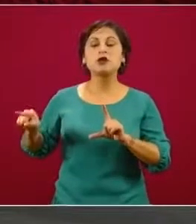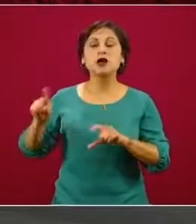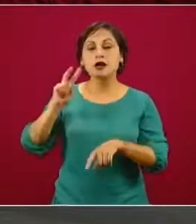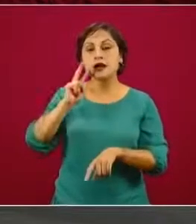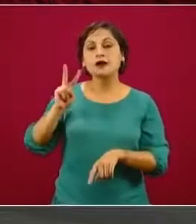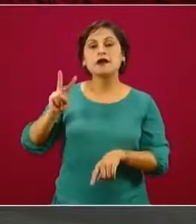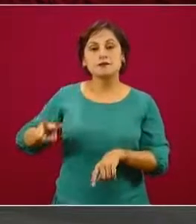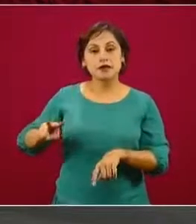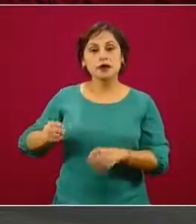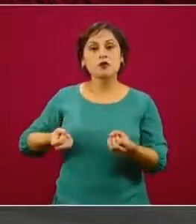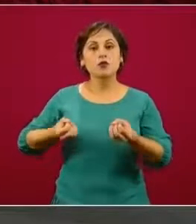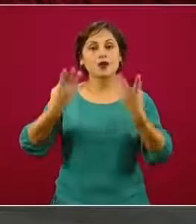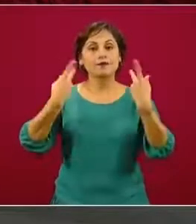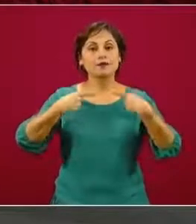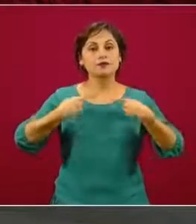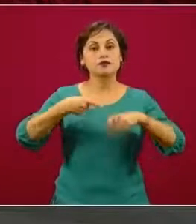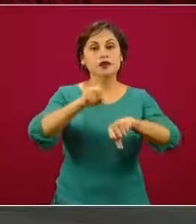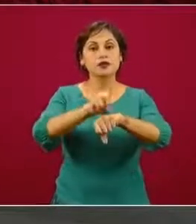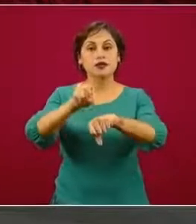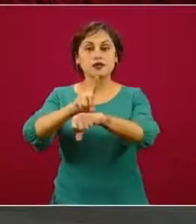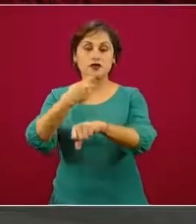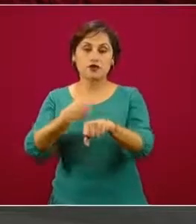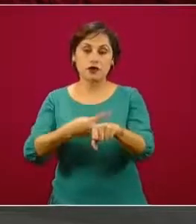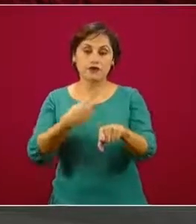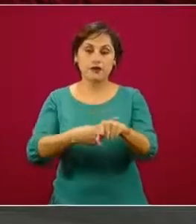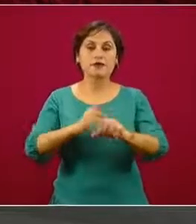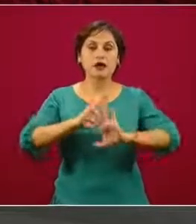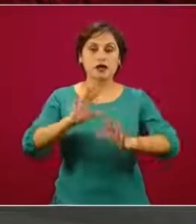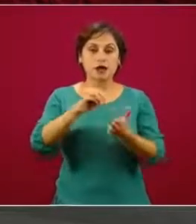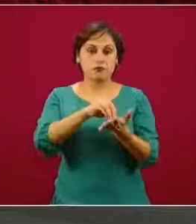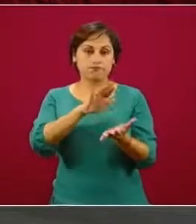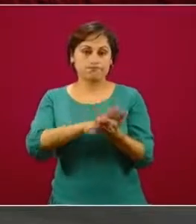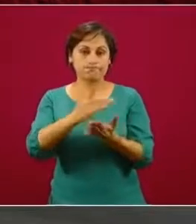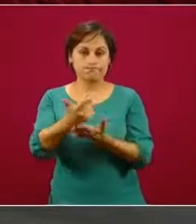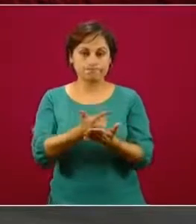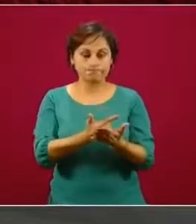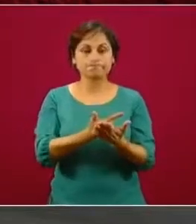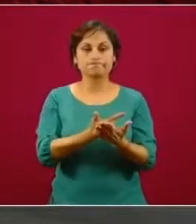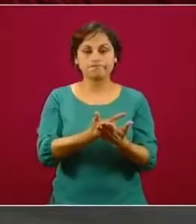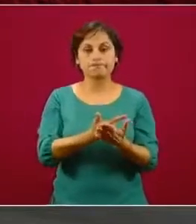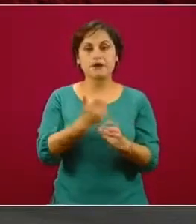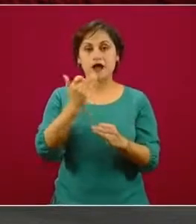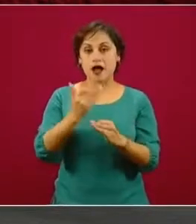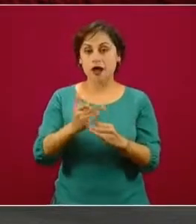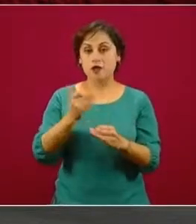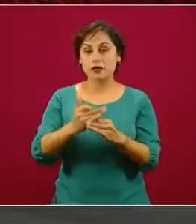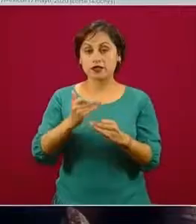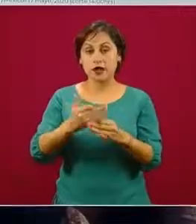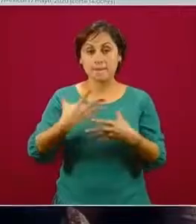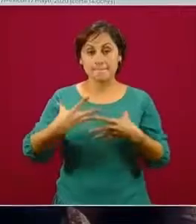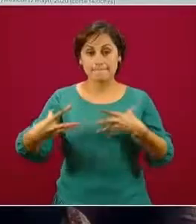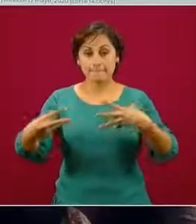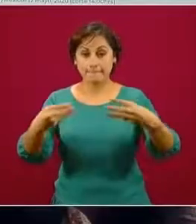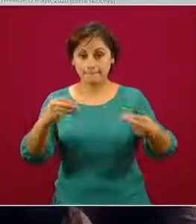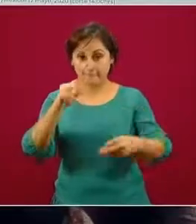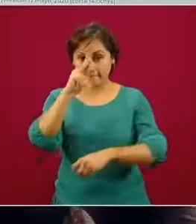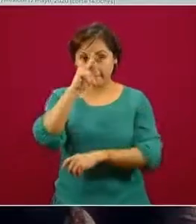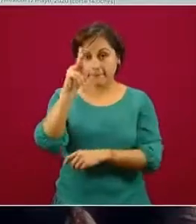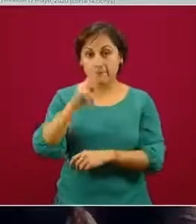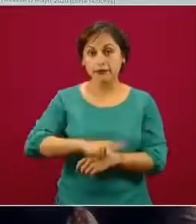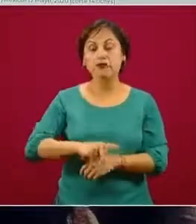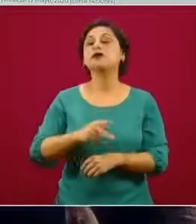número de casos diariamente identificados, que tiene la mayor intensidad de transmisión, reflejada como la